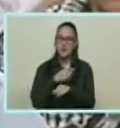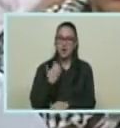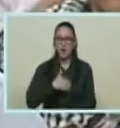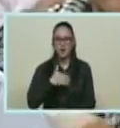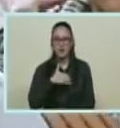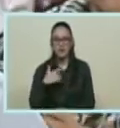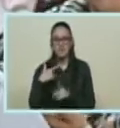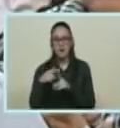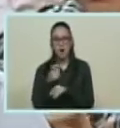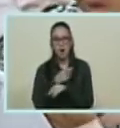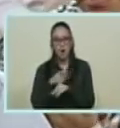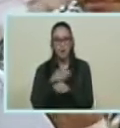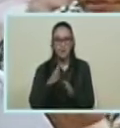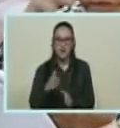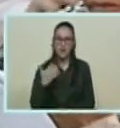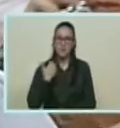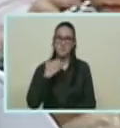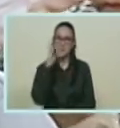al gobierno de Brasil.